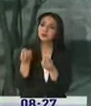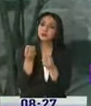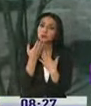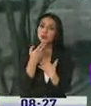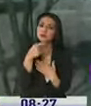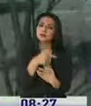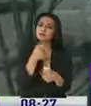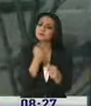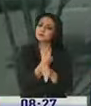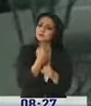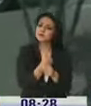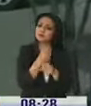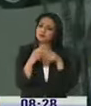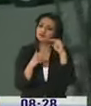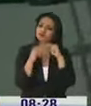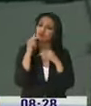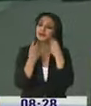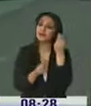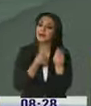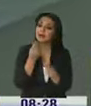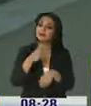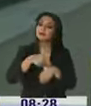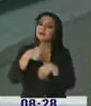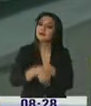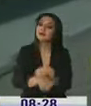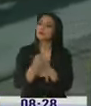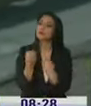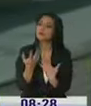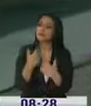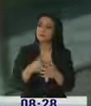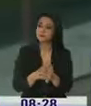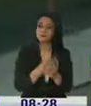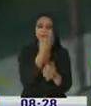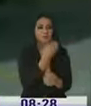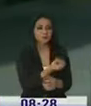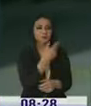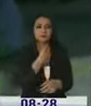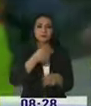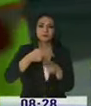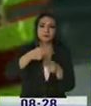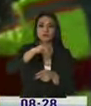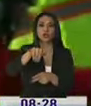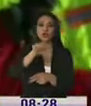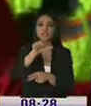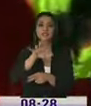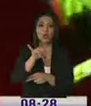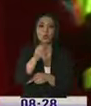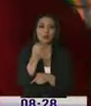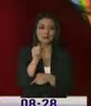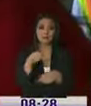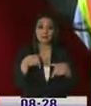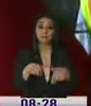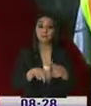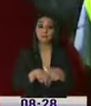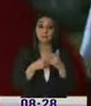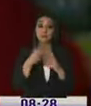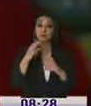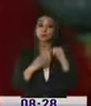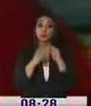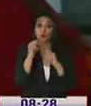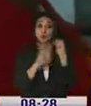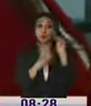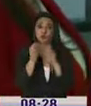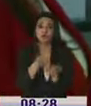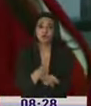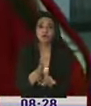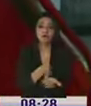cuéntenos cuáles son estos trabajos que se están realizando y por cuánto tiempo. Buenos días. Buenos días, soy José Luis Guijarro. Aquí lo que vamos a empezar a construir es uno de los